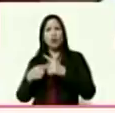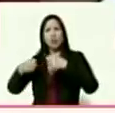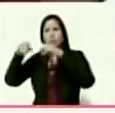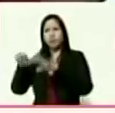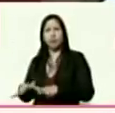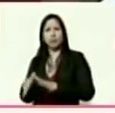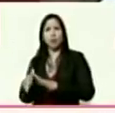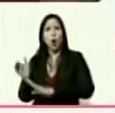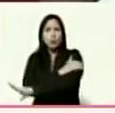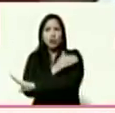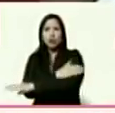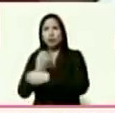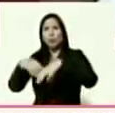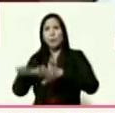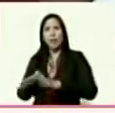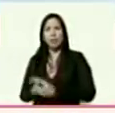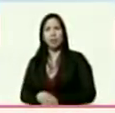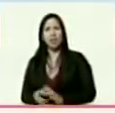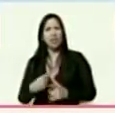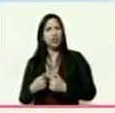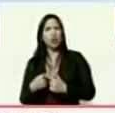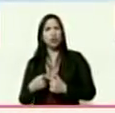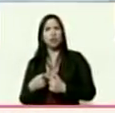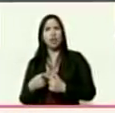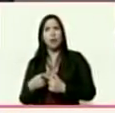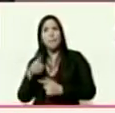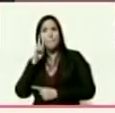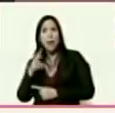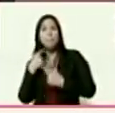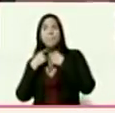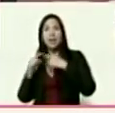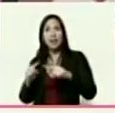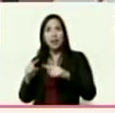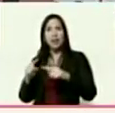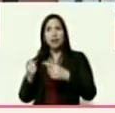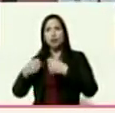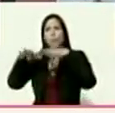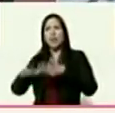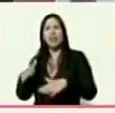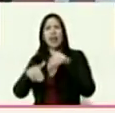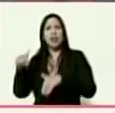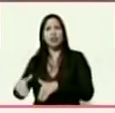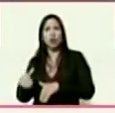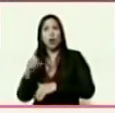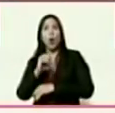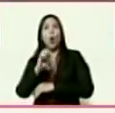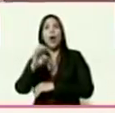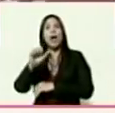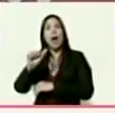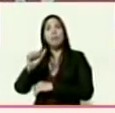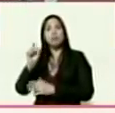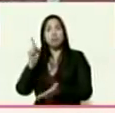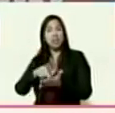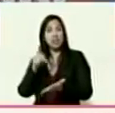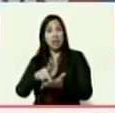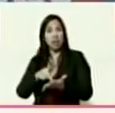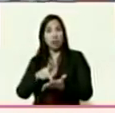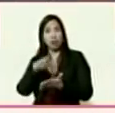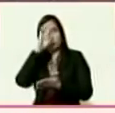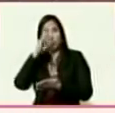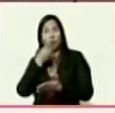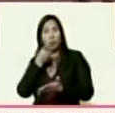Cuando ve que van a perder, suspendidas las elecciones. ¿Ah? Con la OEA presente. Con la OEA